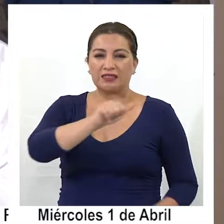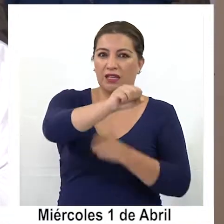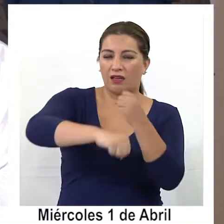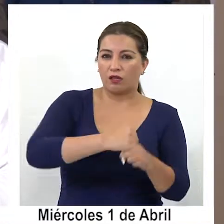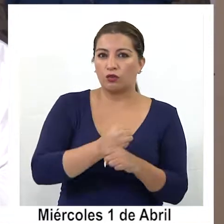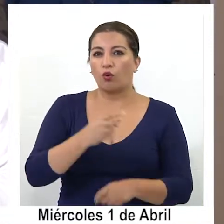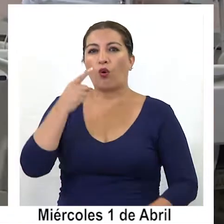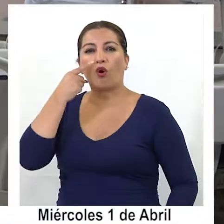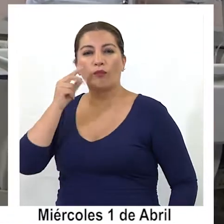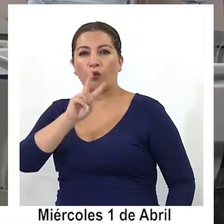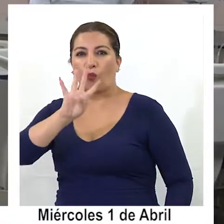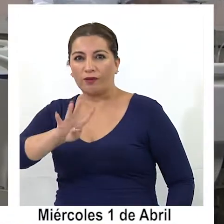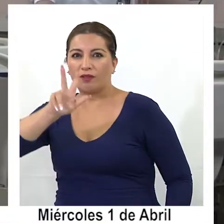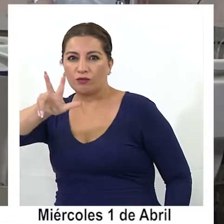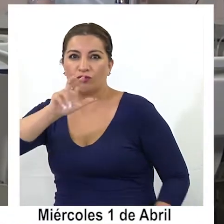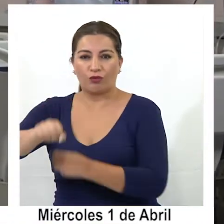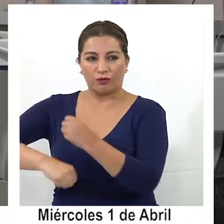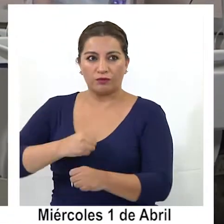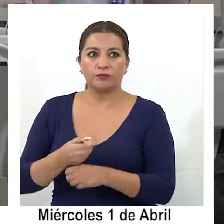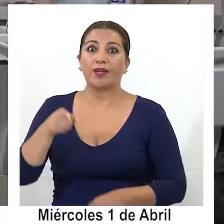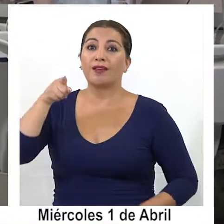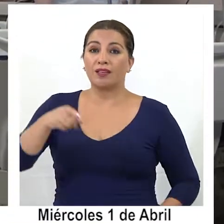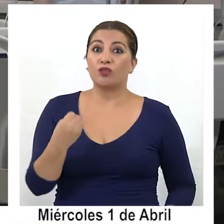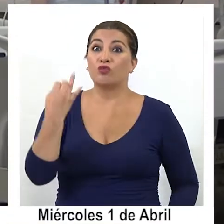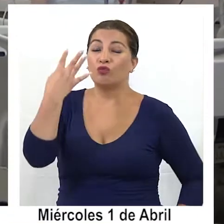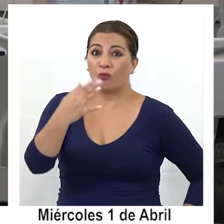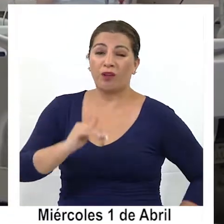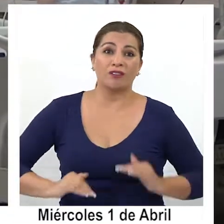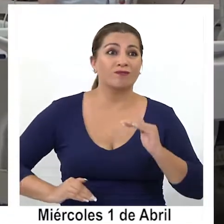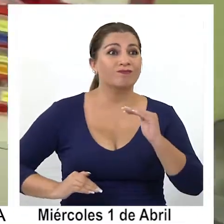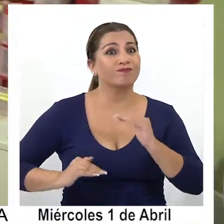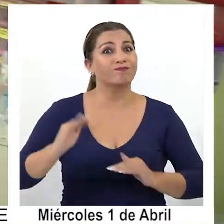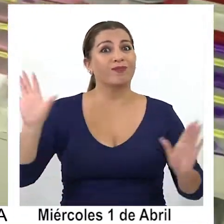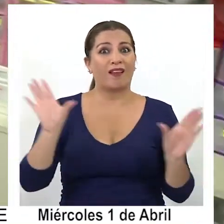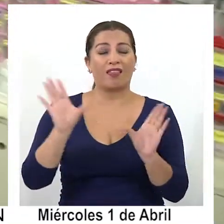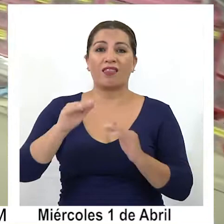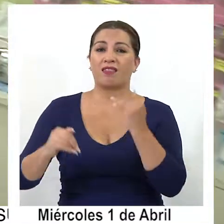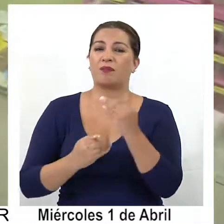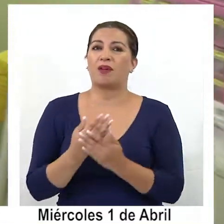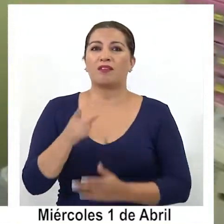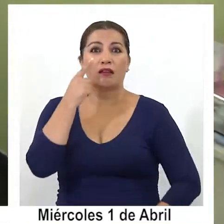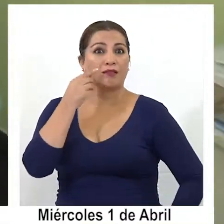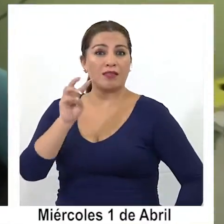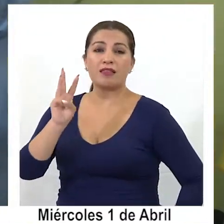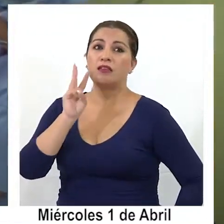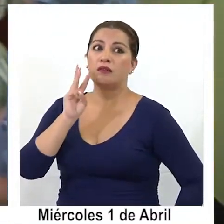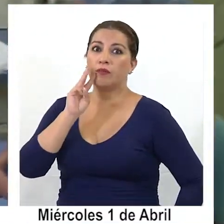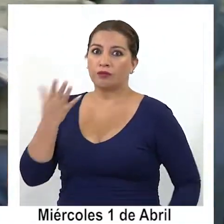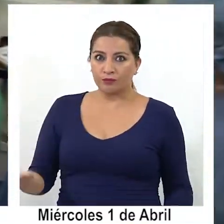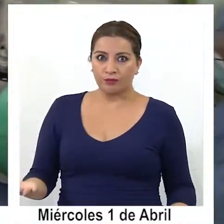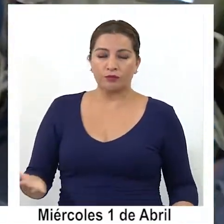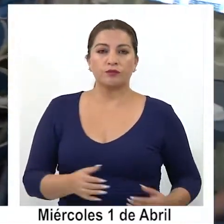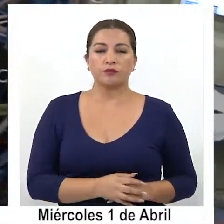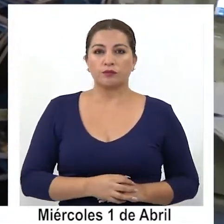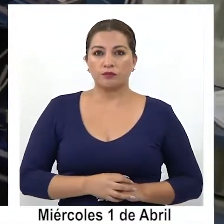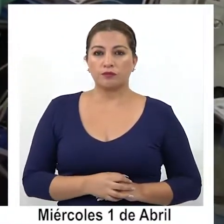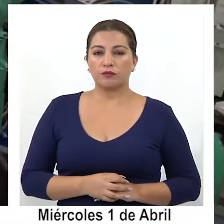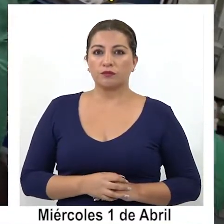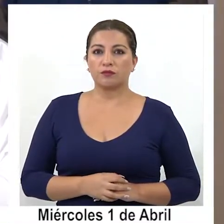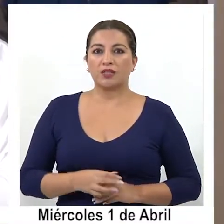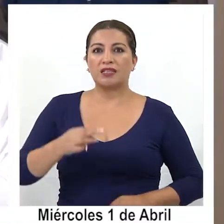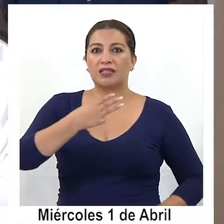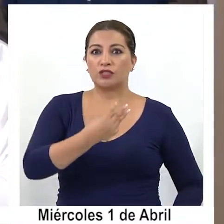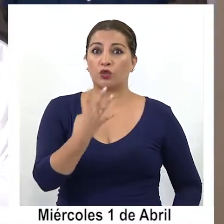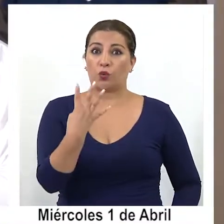un varón de 48. Es así que los números totales a las 10 de la mañana de este miércoles son los siguientes. Tenemos